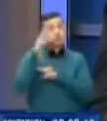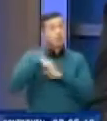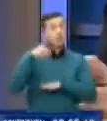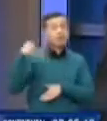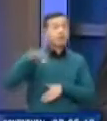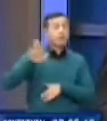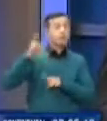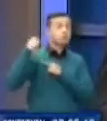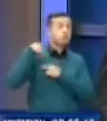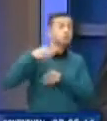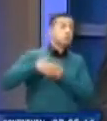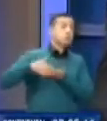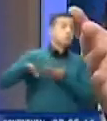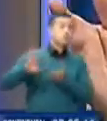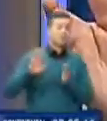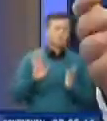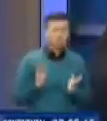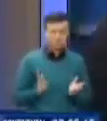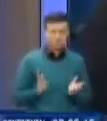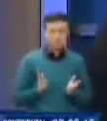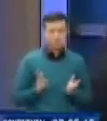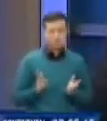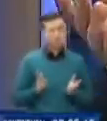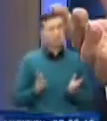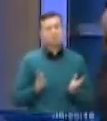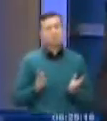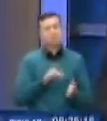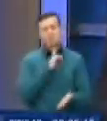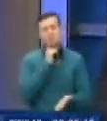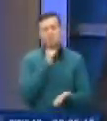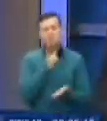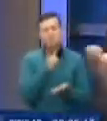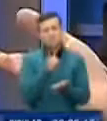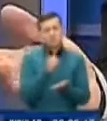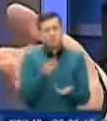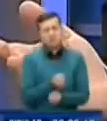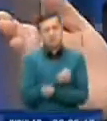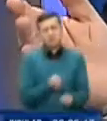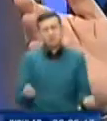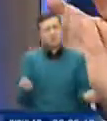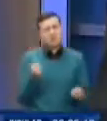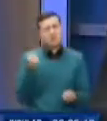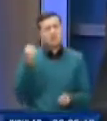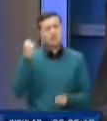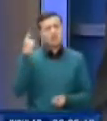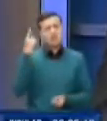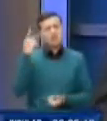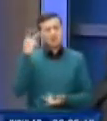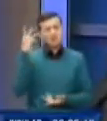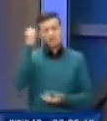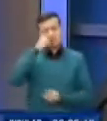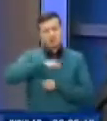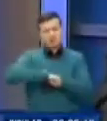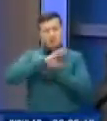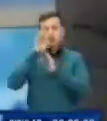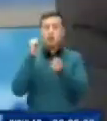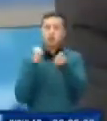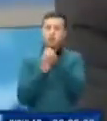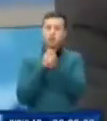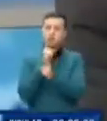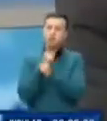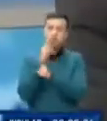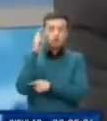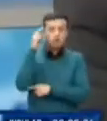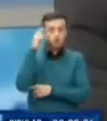lanchas guardacostas submarinos para poder en este caso queda claro la complementariedad si no